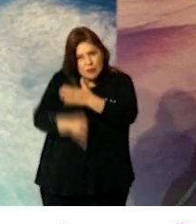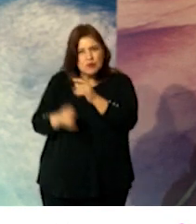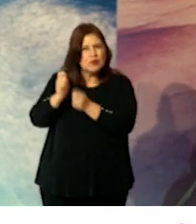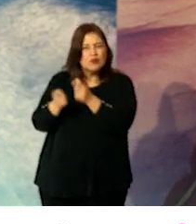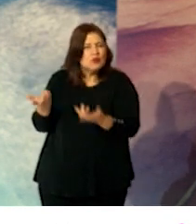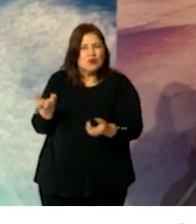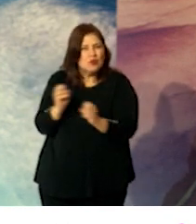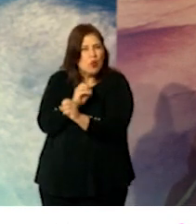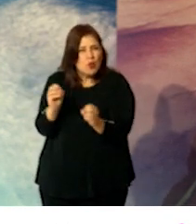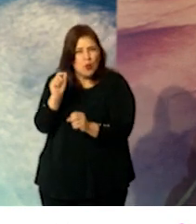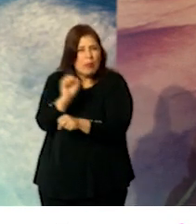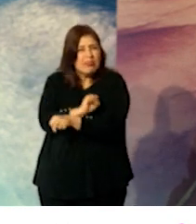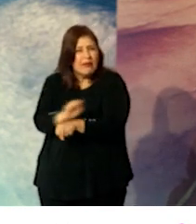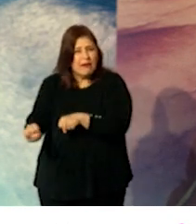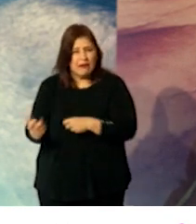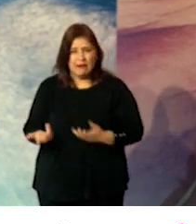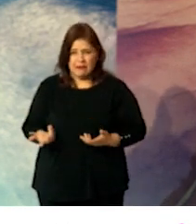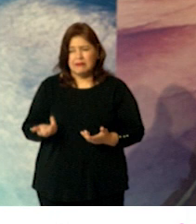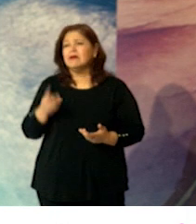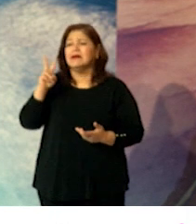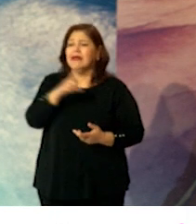que tener opinión